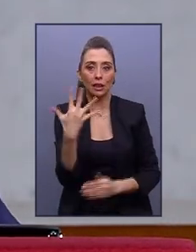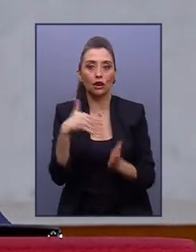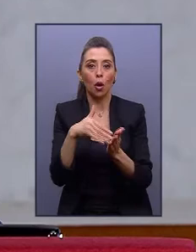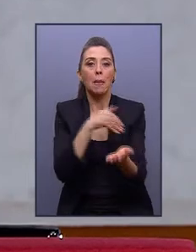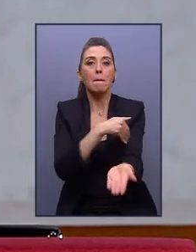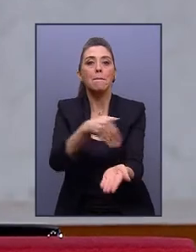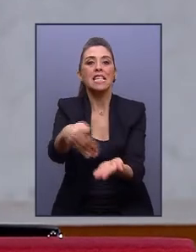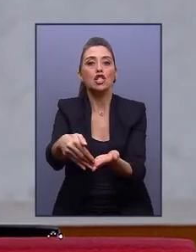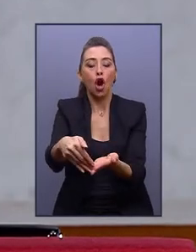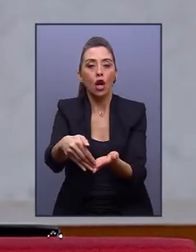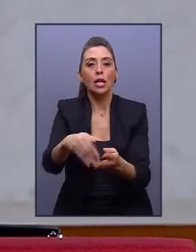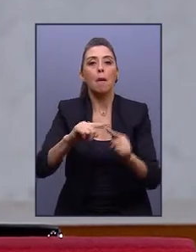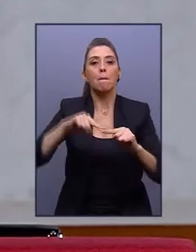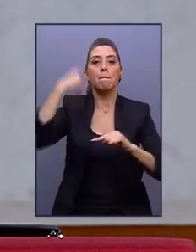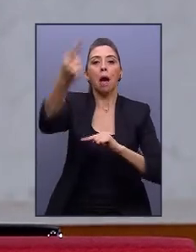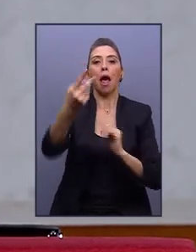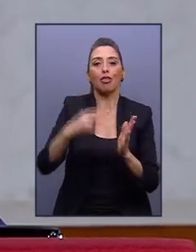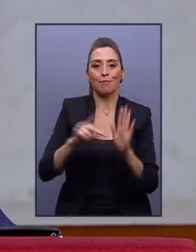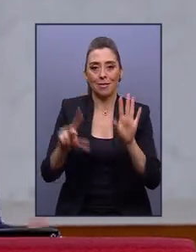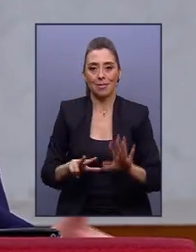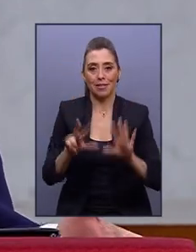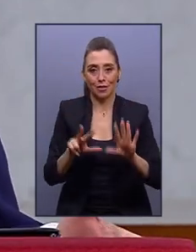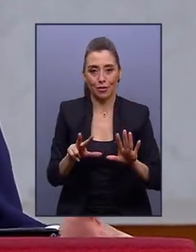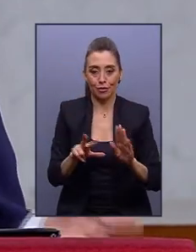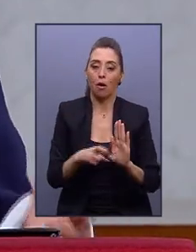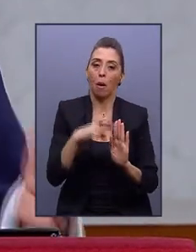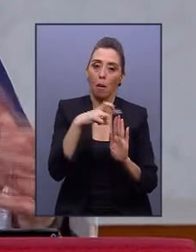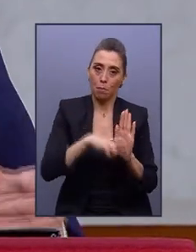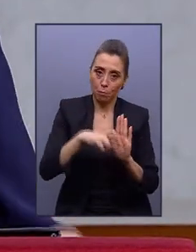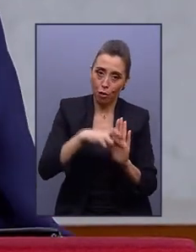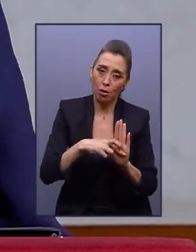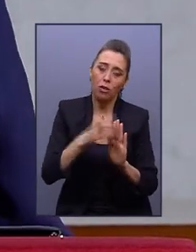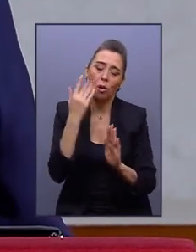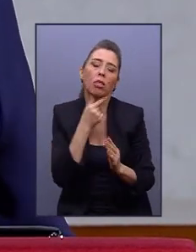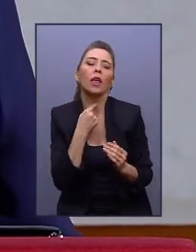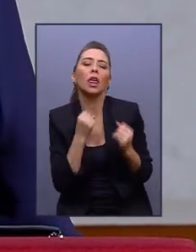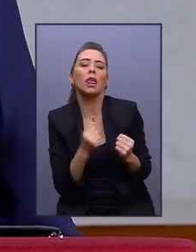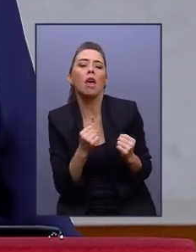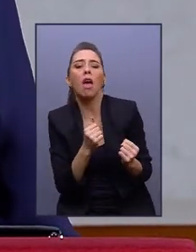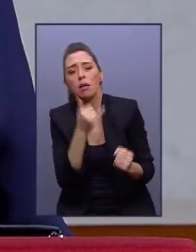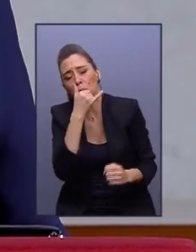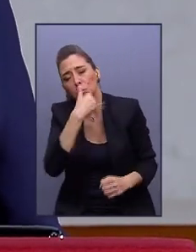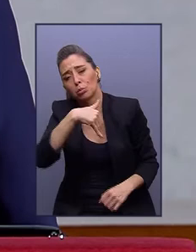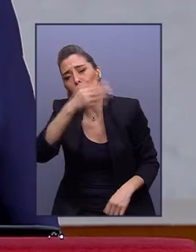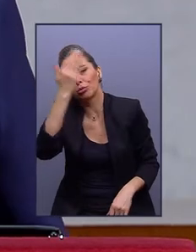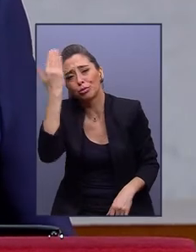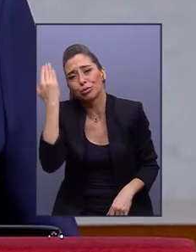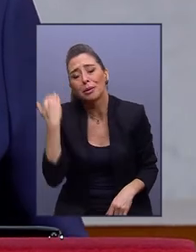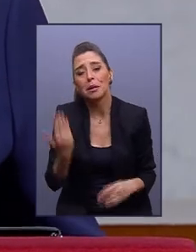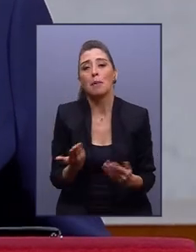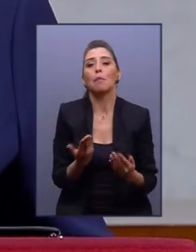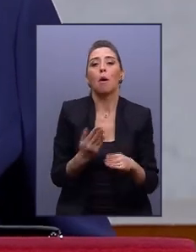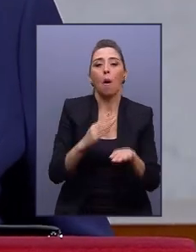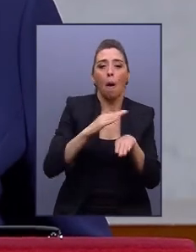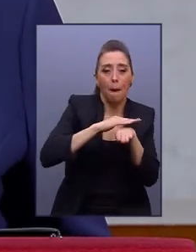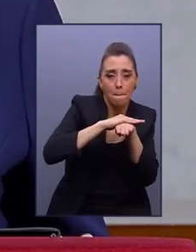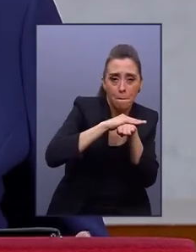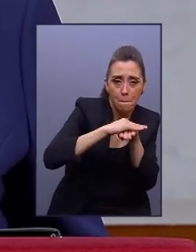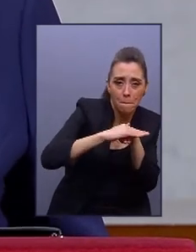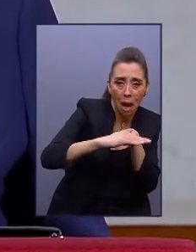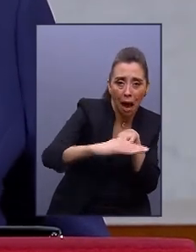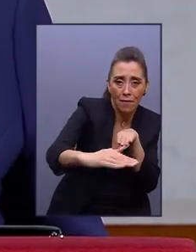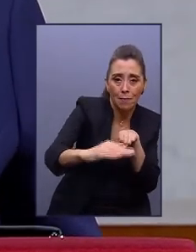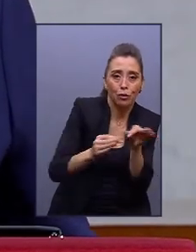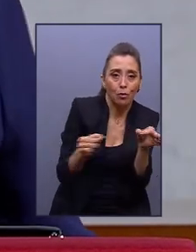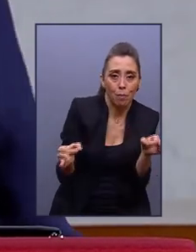millones al 2018. Proyectos largamente anhelados, tales como la pavimentación que une